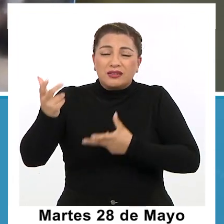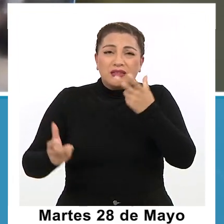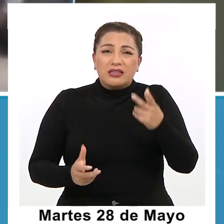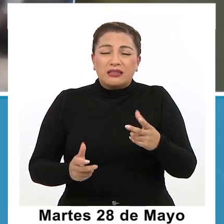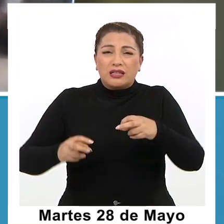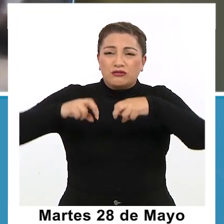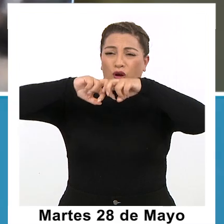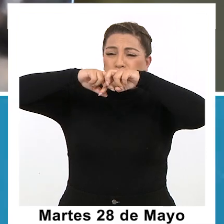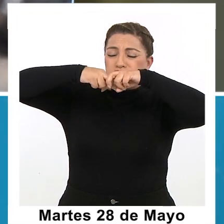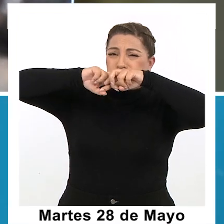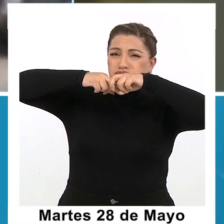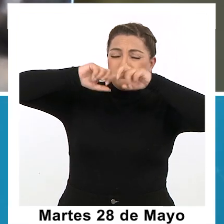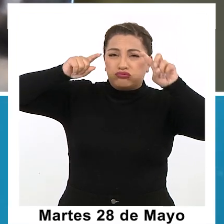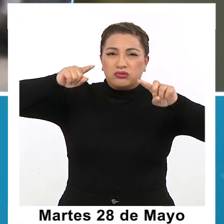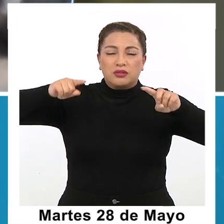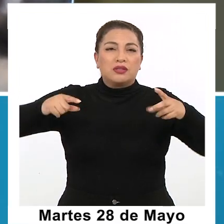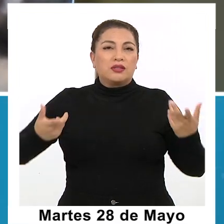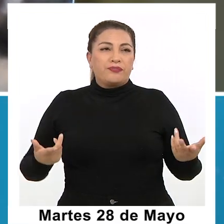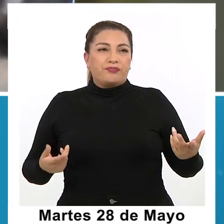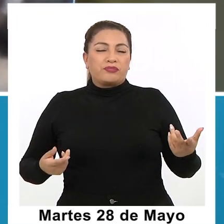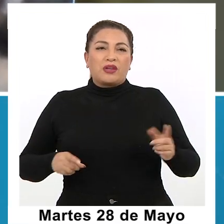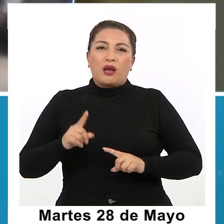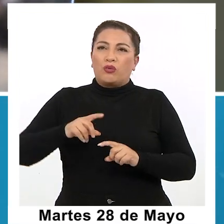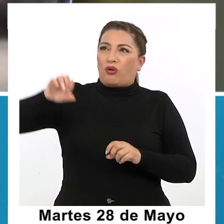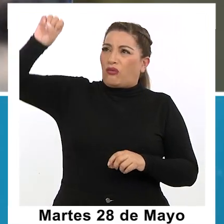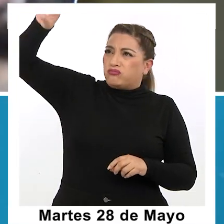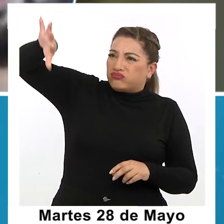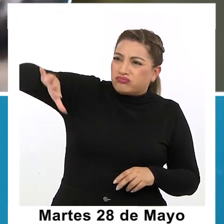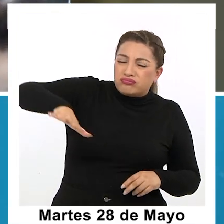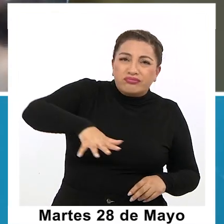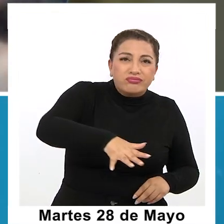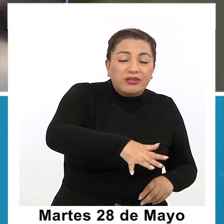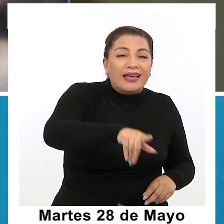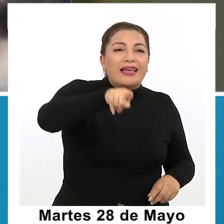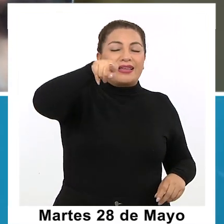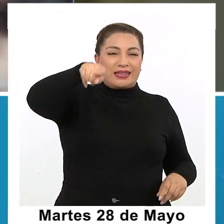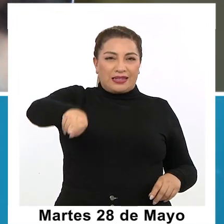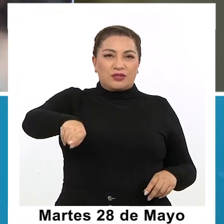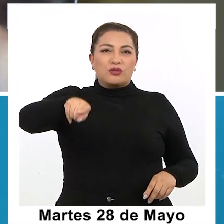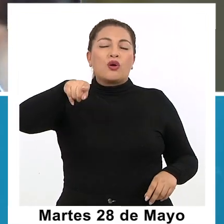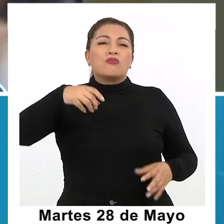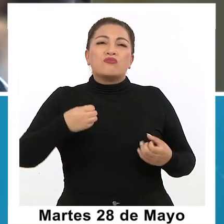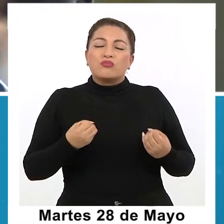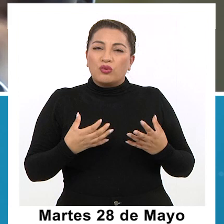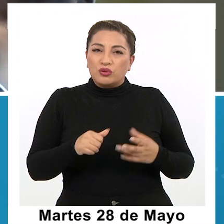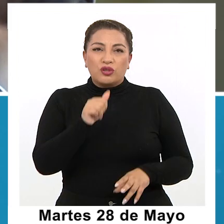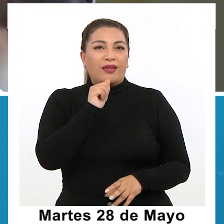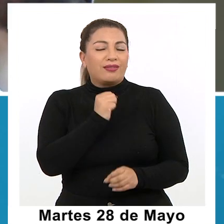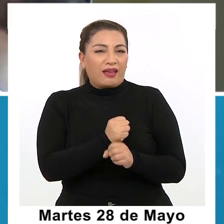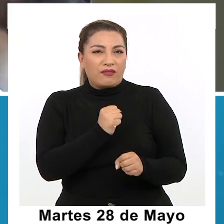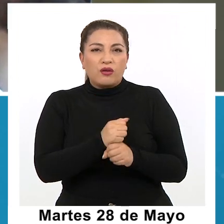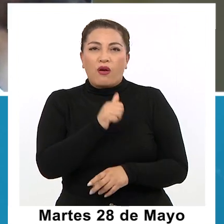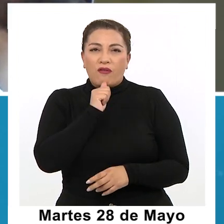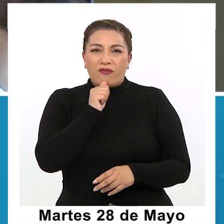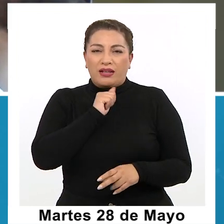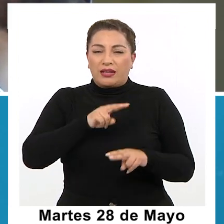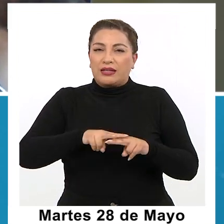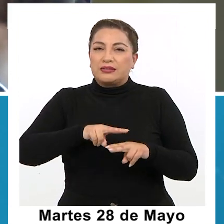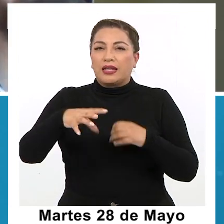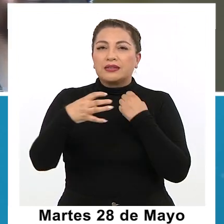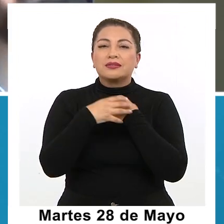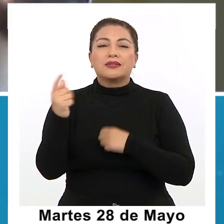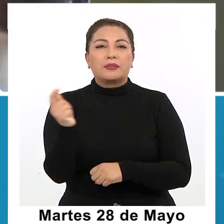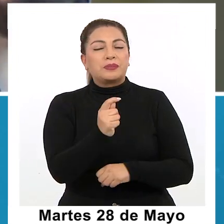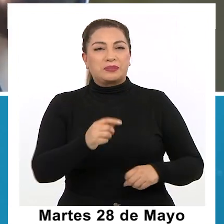electricidad, incendios en vivienda, deslizamientos. Entonces, ahí hay mucha brecha y mucho trabajo por hacer en la región de